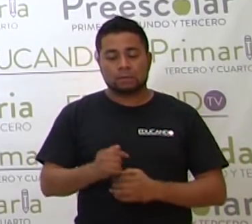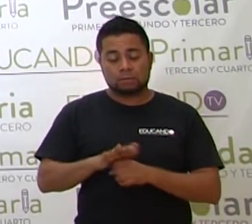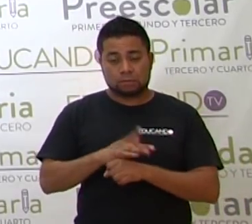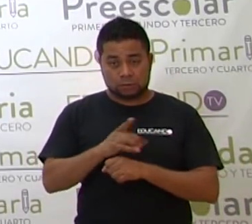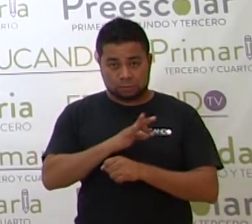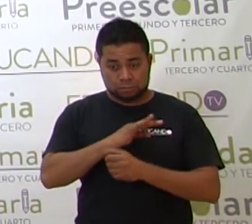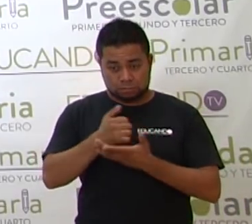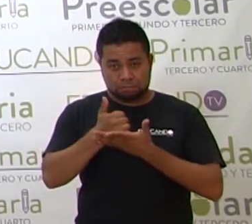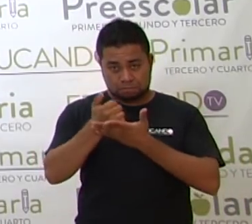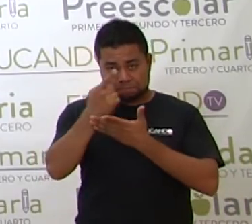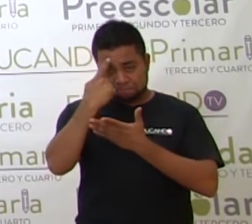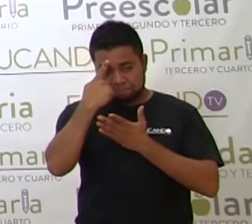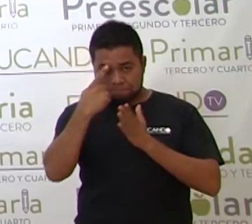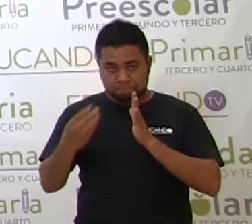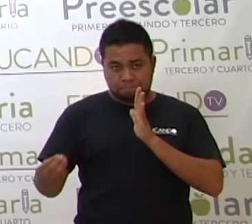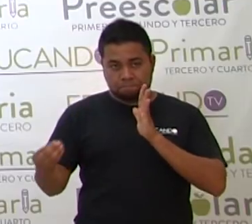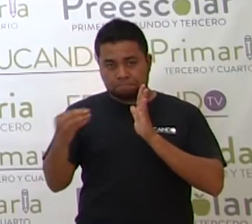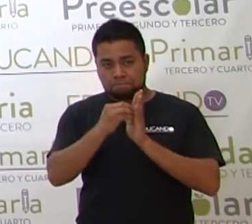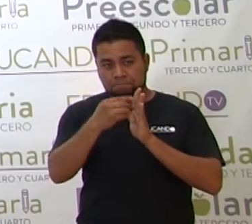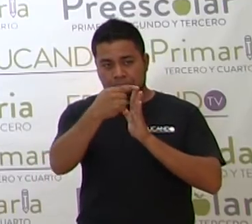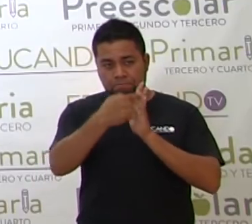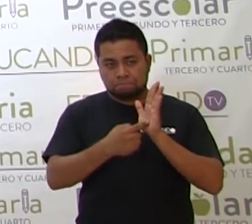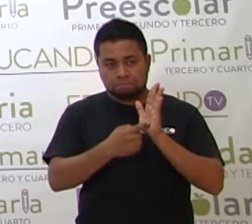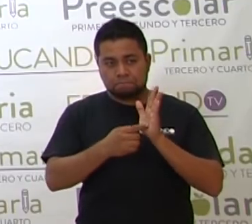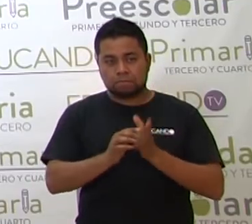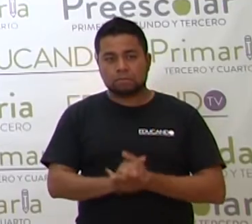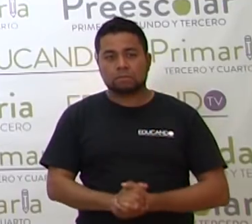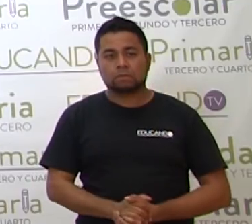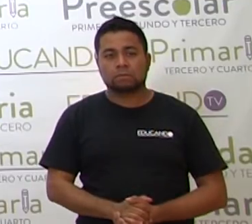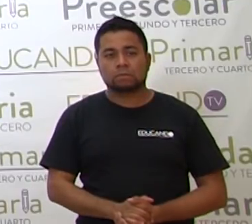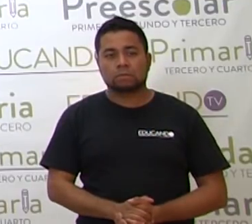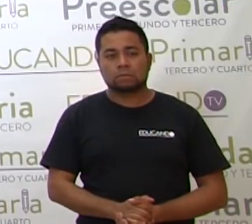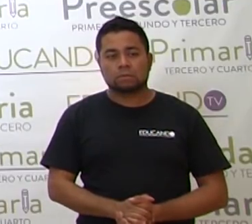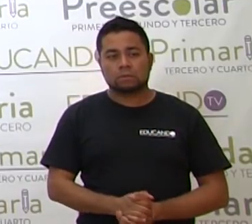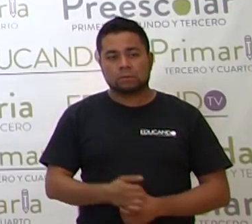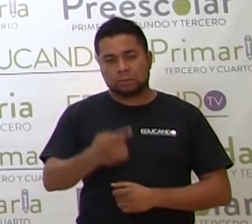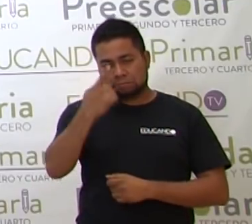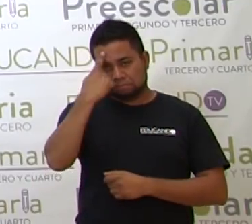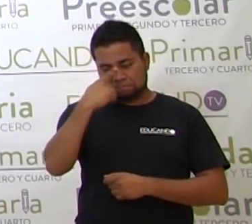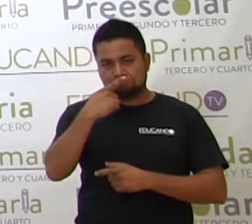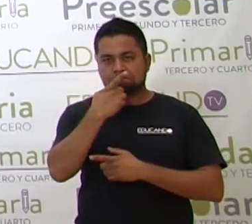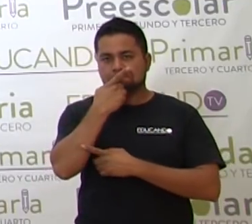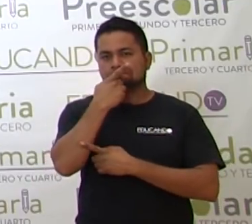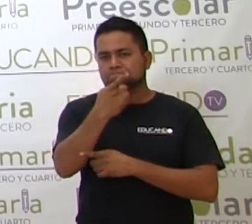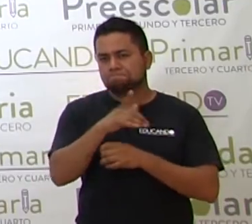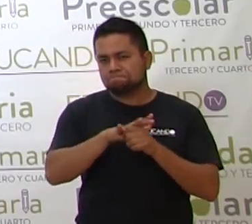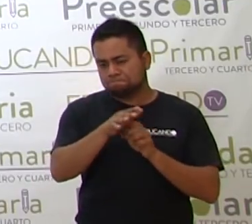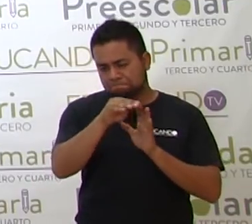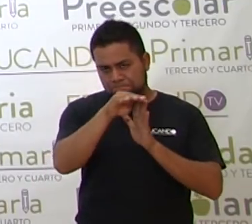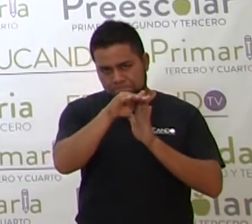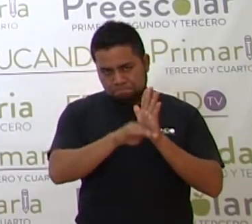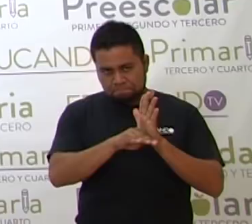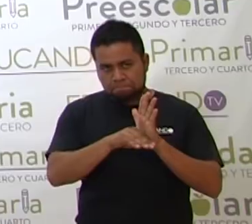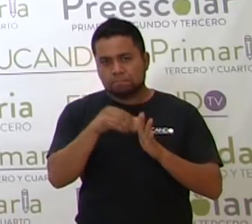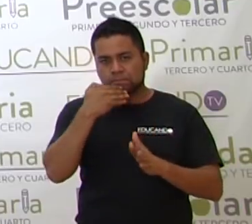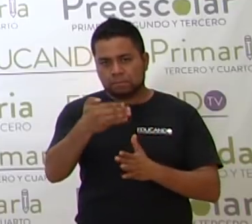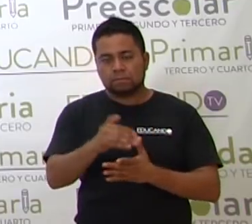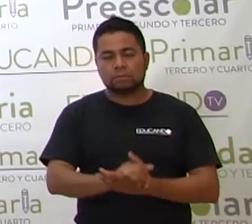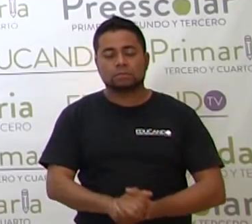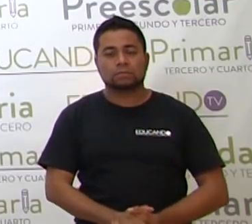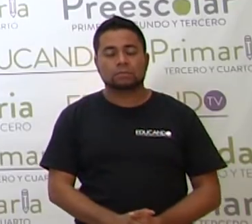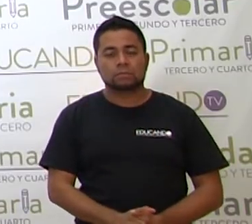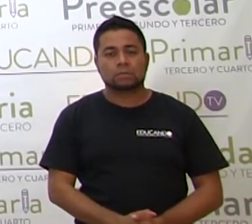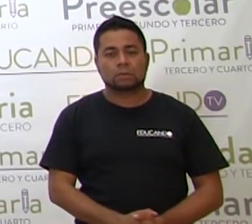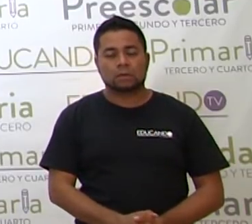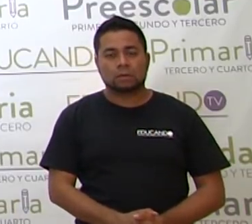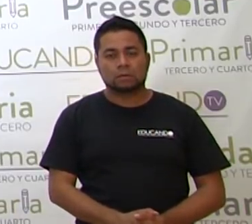hacer referencia importante a lo que vamos a describir. Bien, ahora